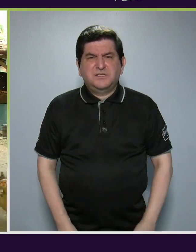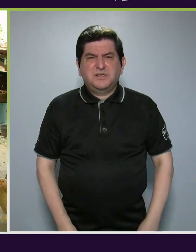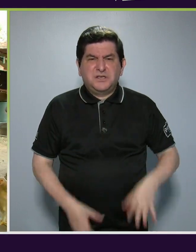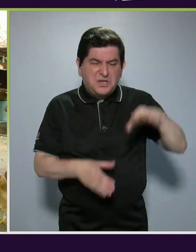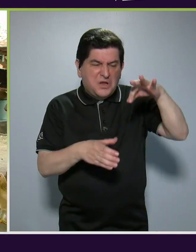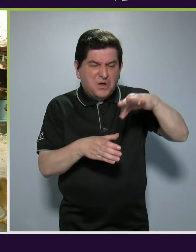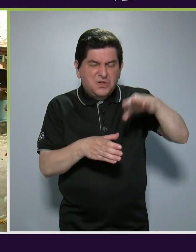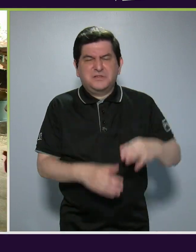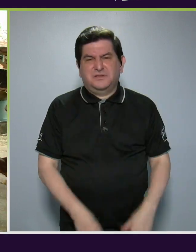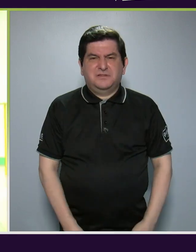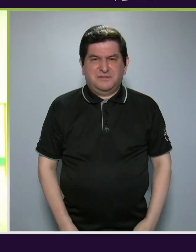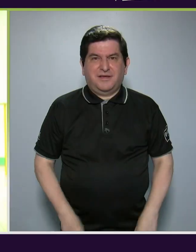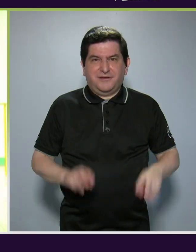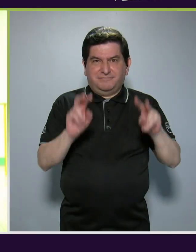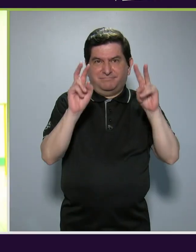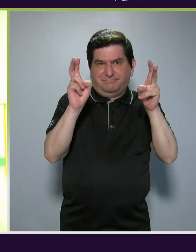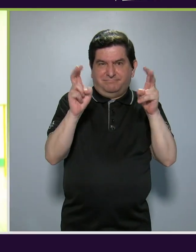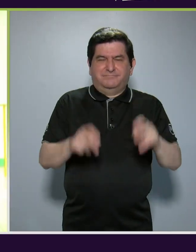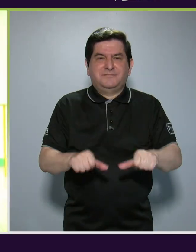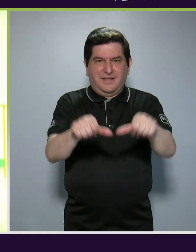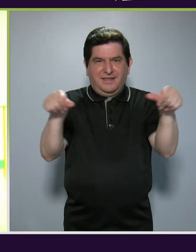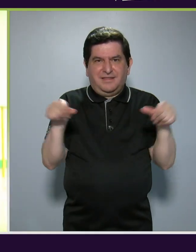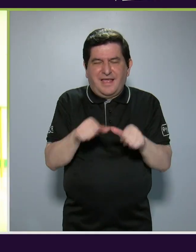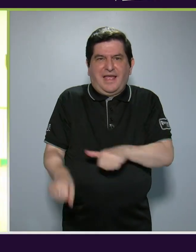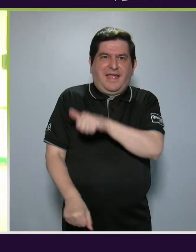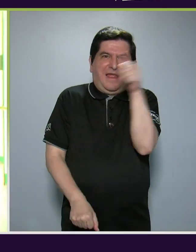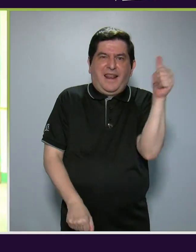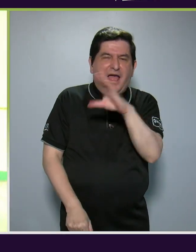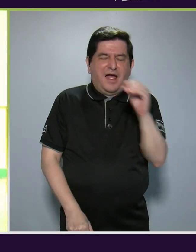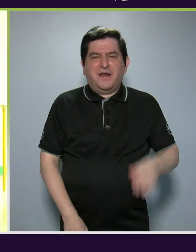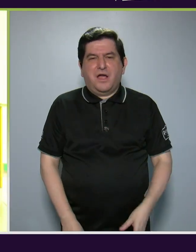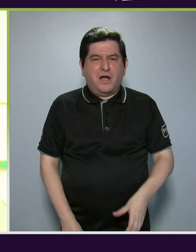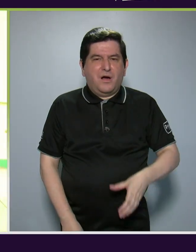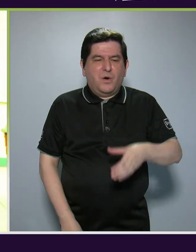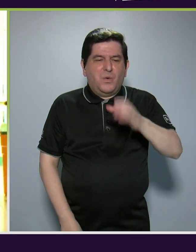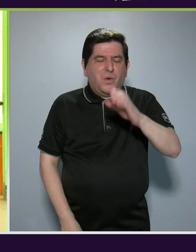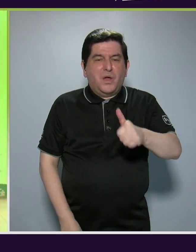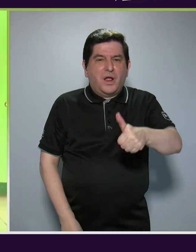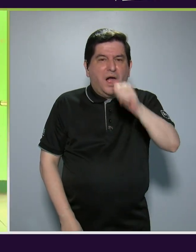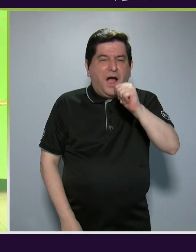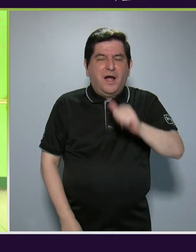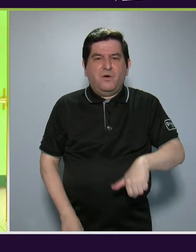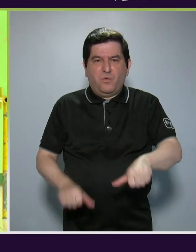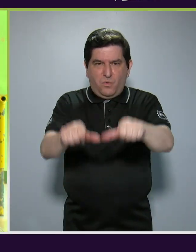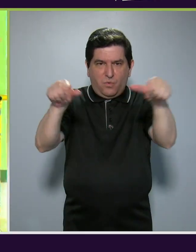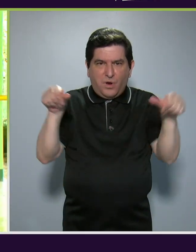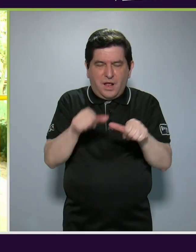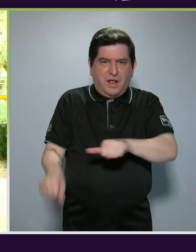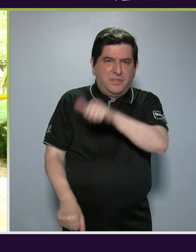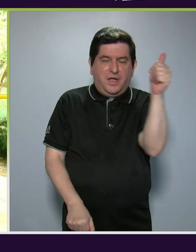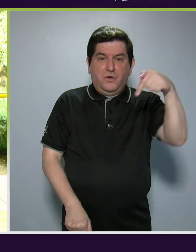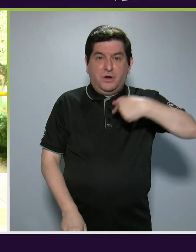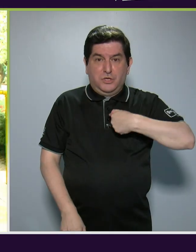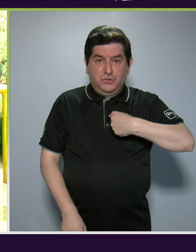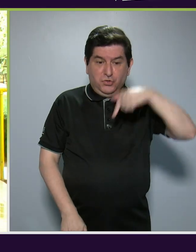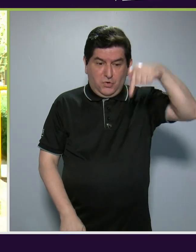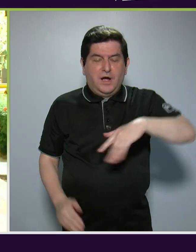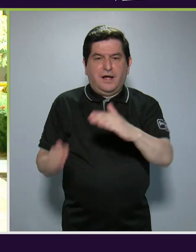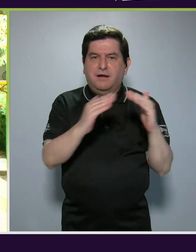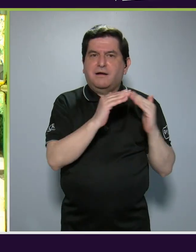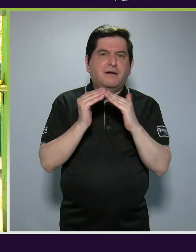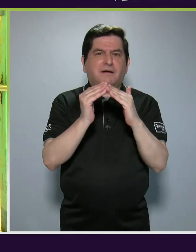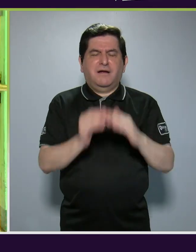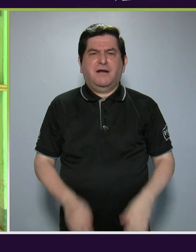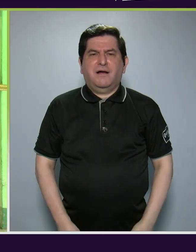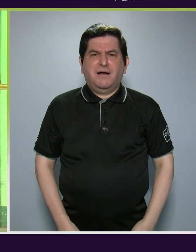se produce, entre comillas, en la zona azul, o el agua de la zona azul, ¿verdad?, yo que estoy acá en el área urbana,